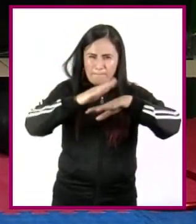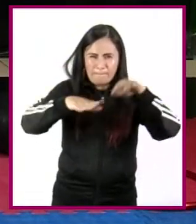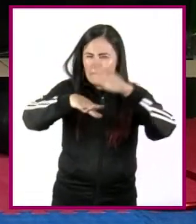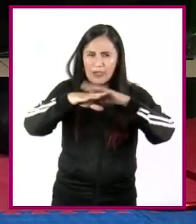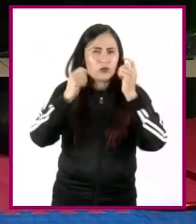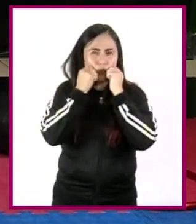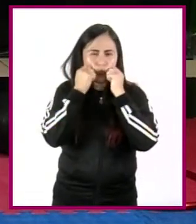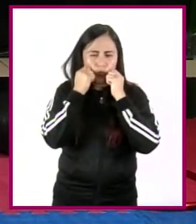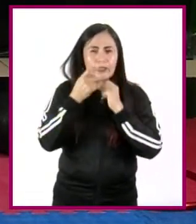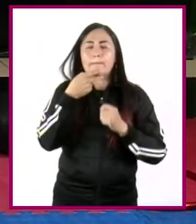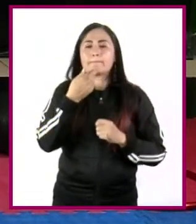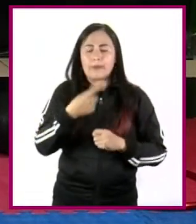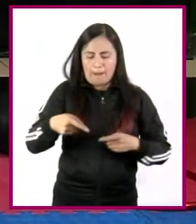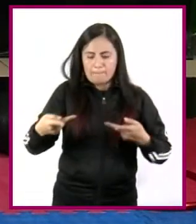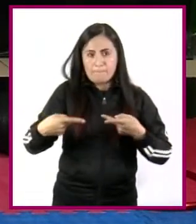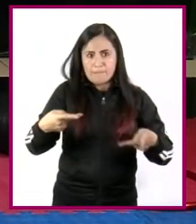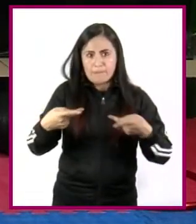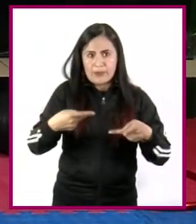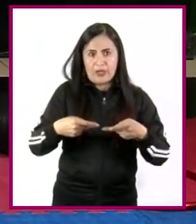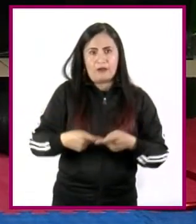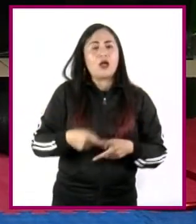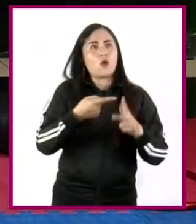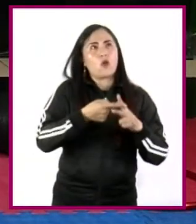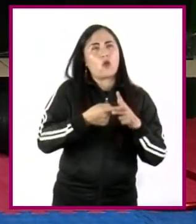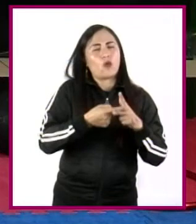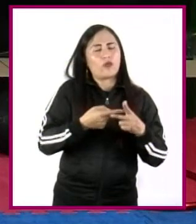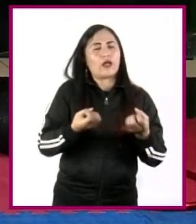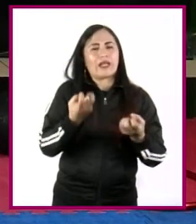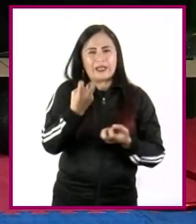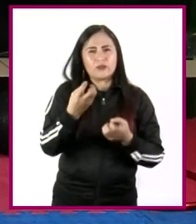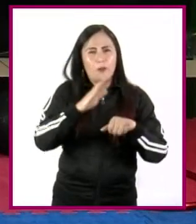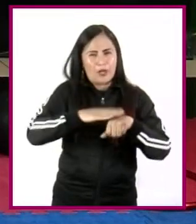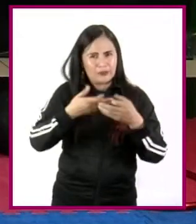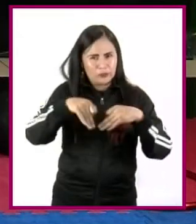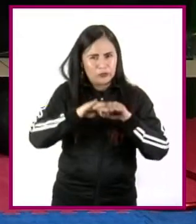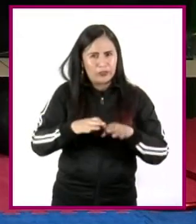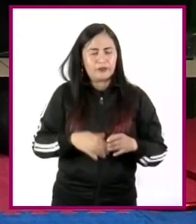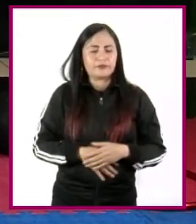los movimientos contados y los movimientos en pierna. ¡Vámonos!